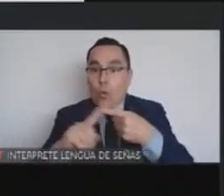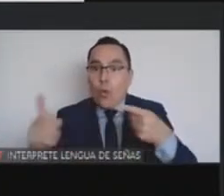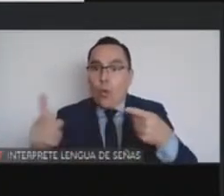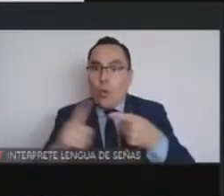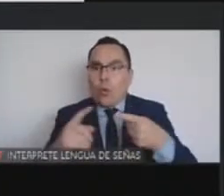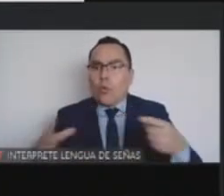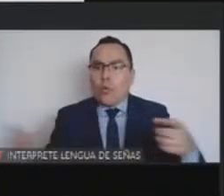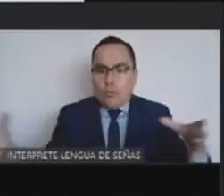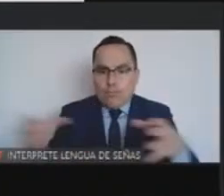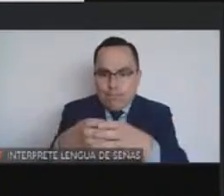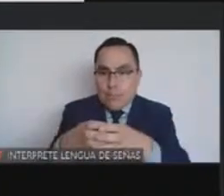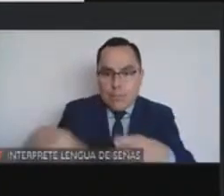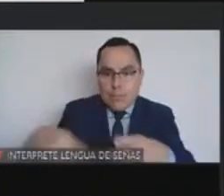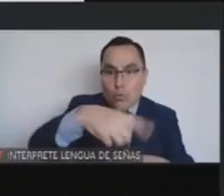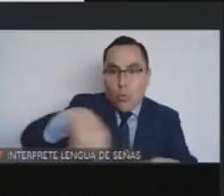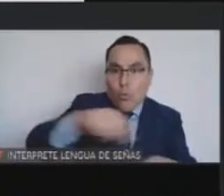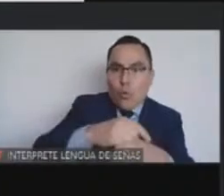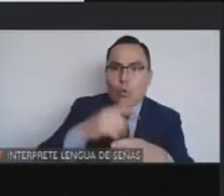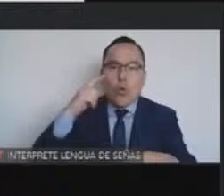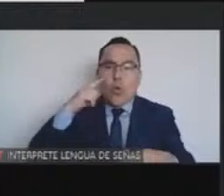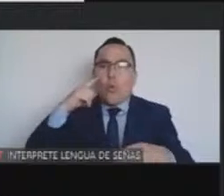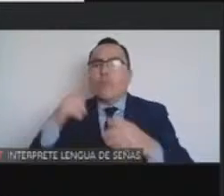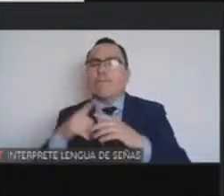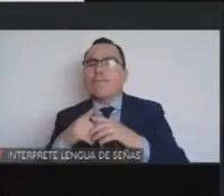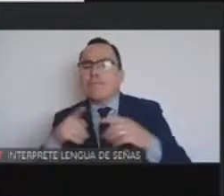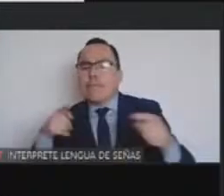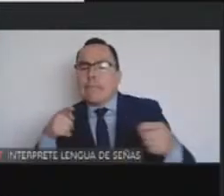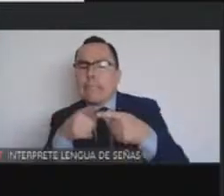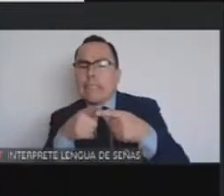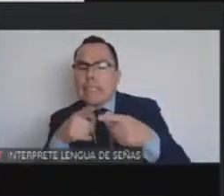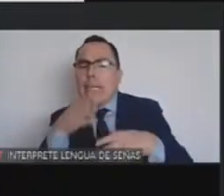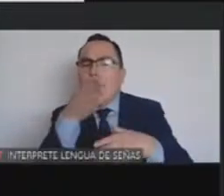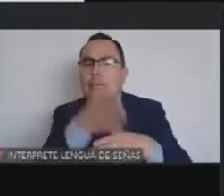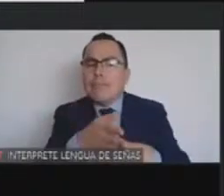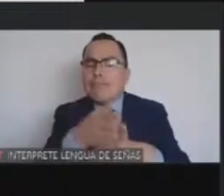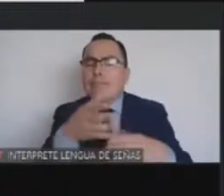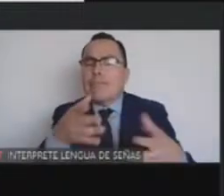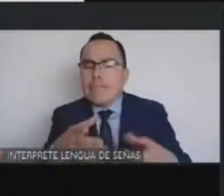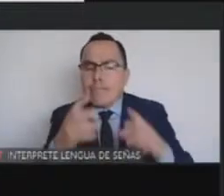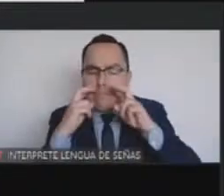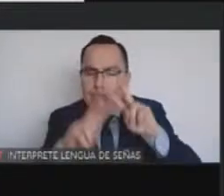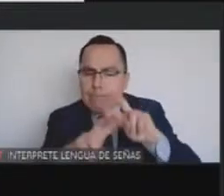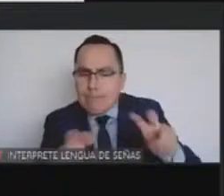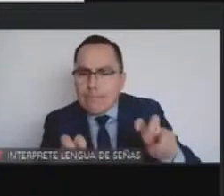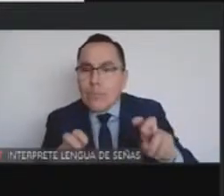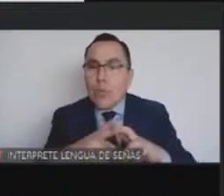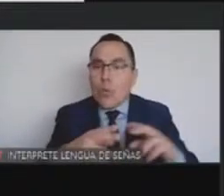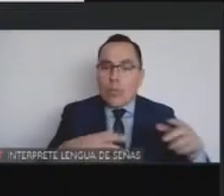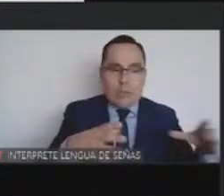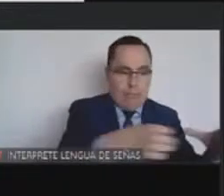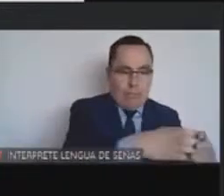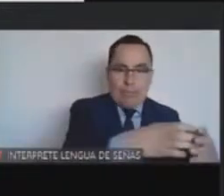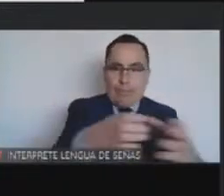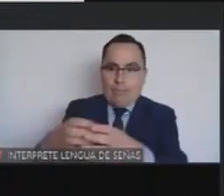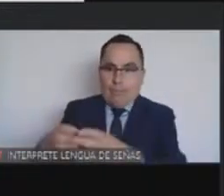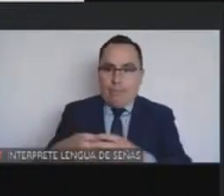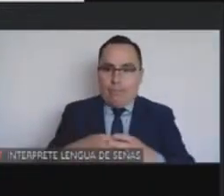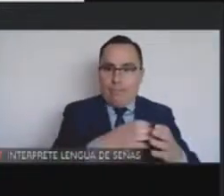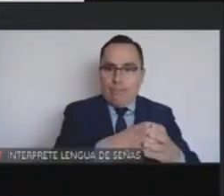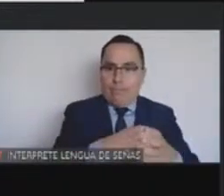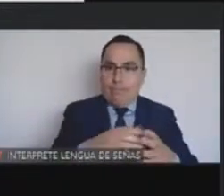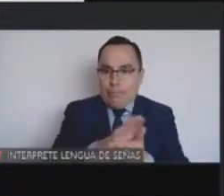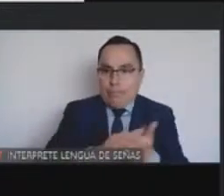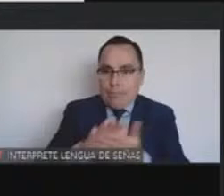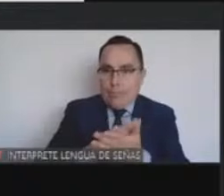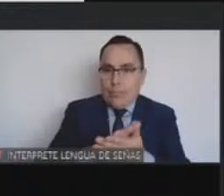¿no? Primero, lo público o la función pública en el Poder Judicial con el político, y eso tiene que ver con las carreras